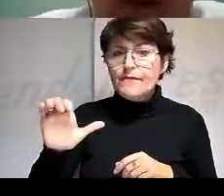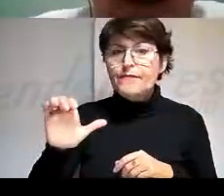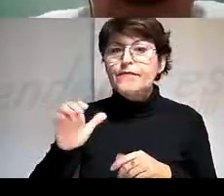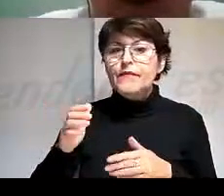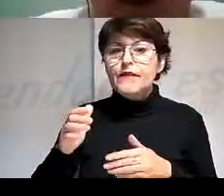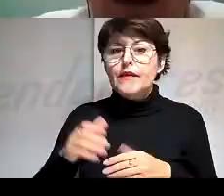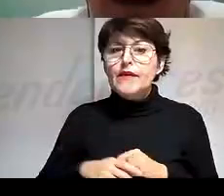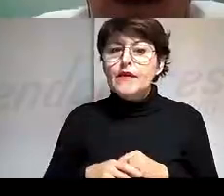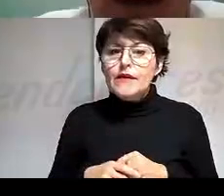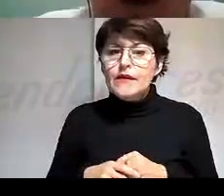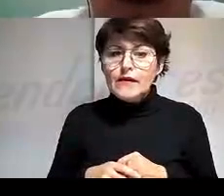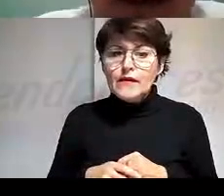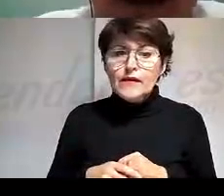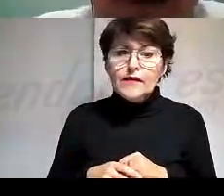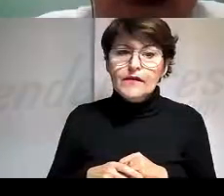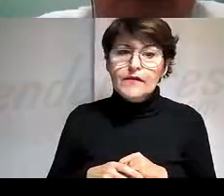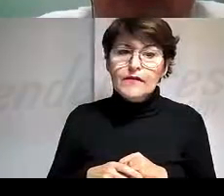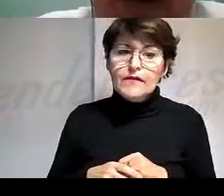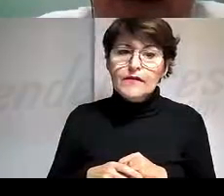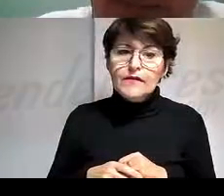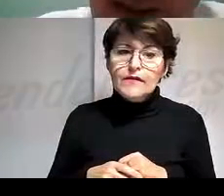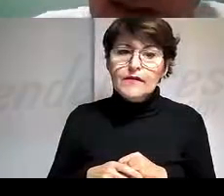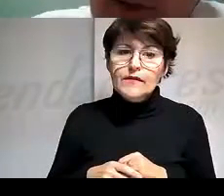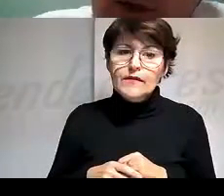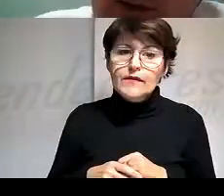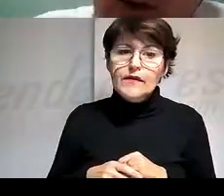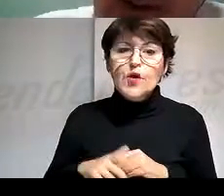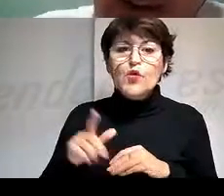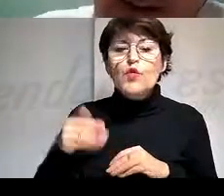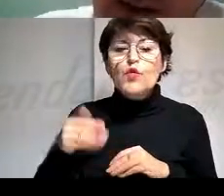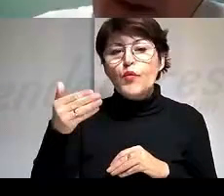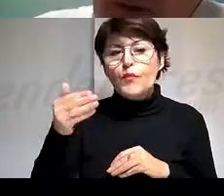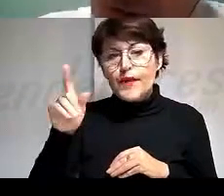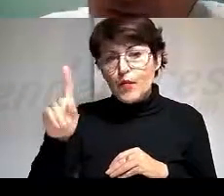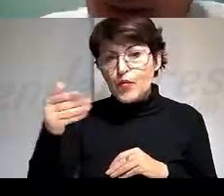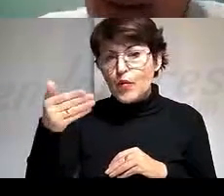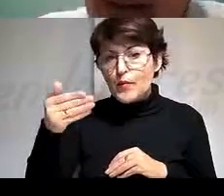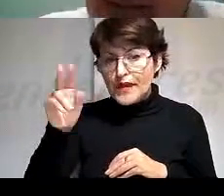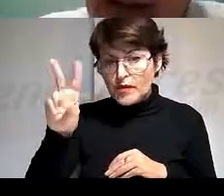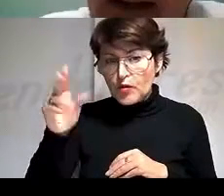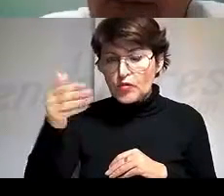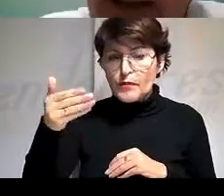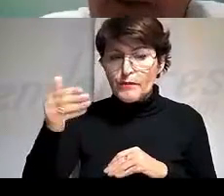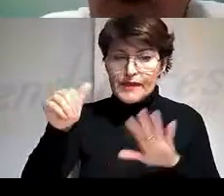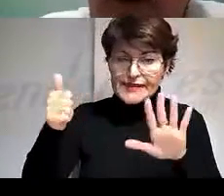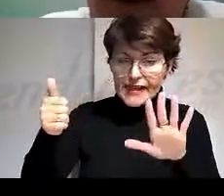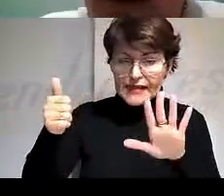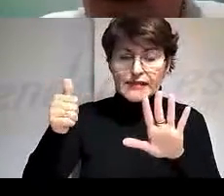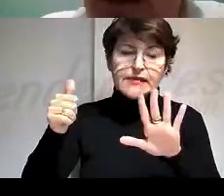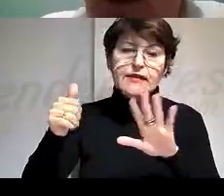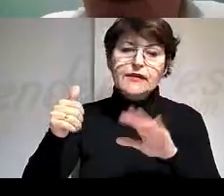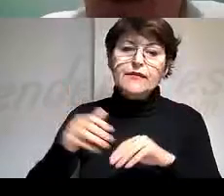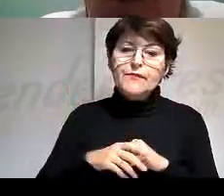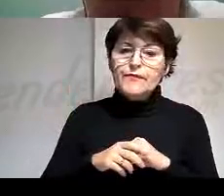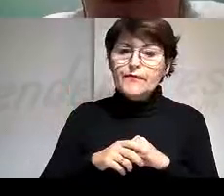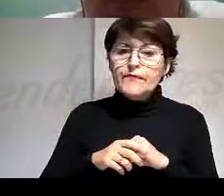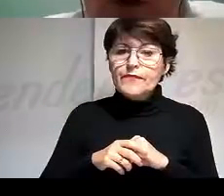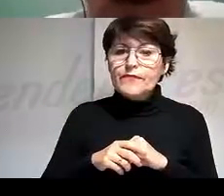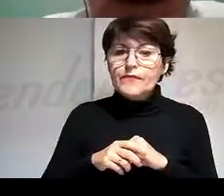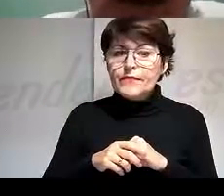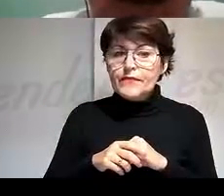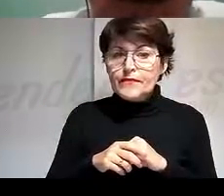es tan potente quizás como el de la C o como el de la E. La vitamina B1, B2, B6 y B12 hemos visto antes que estaba también en el metabolismo de los hidratos de carbono